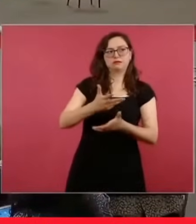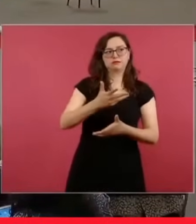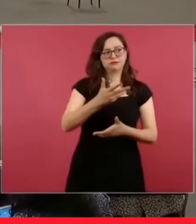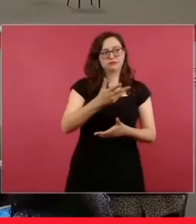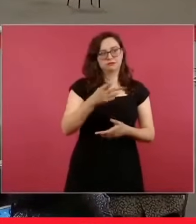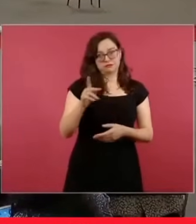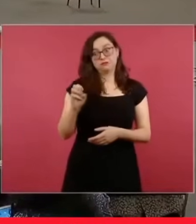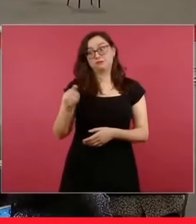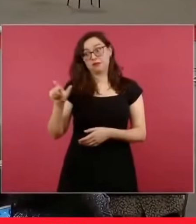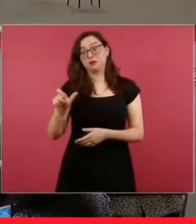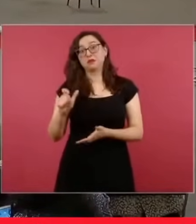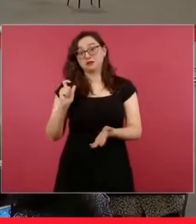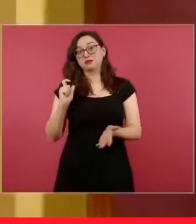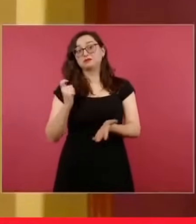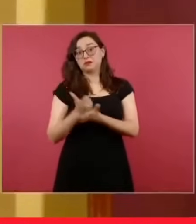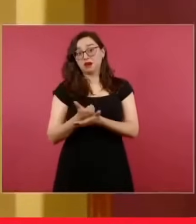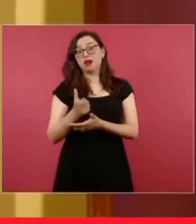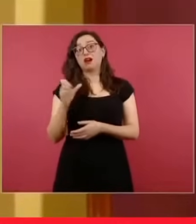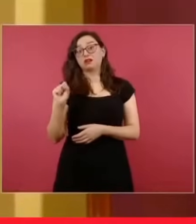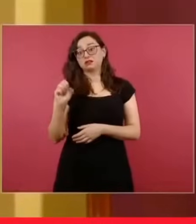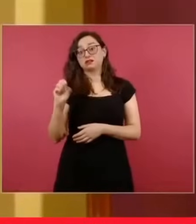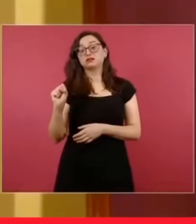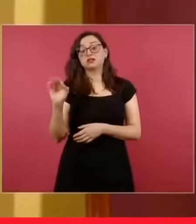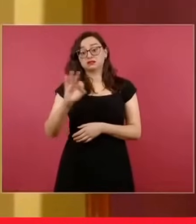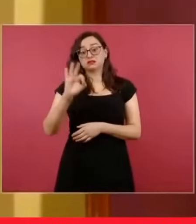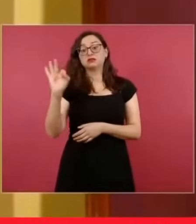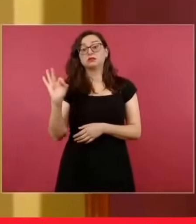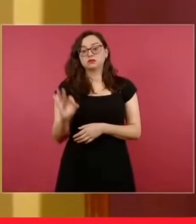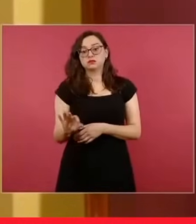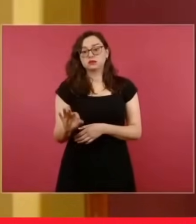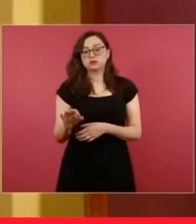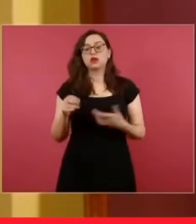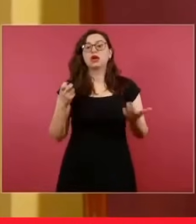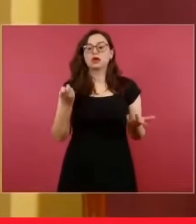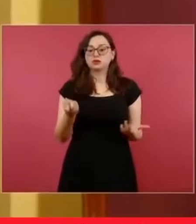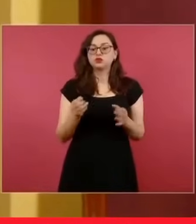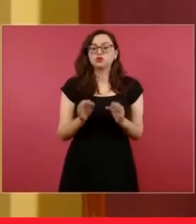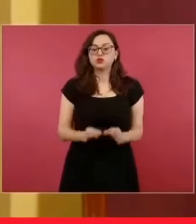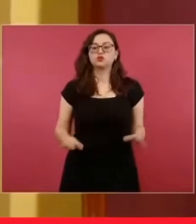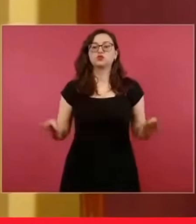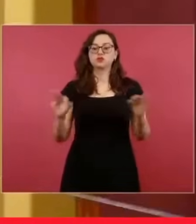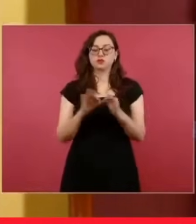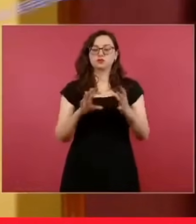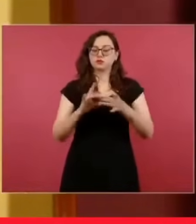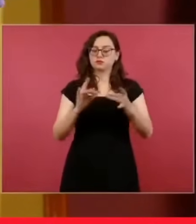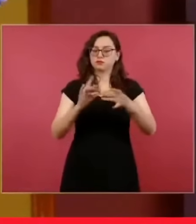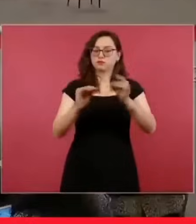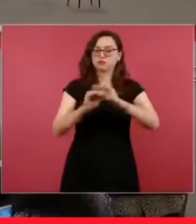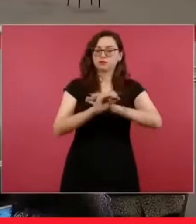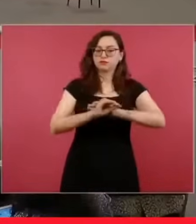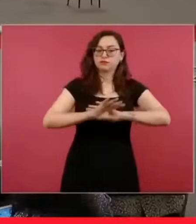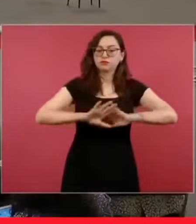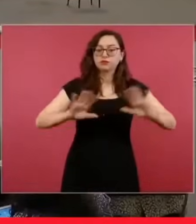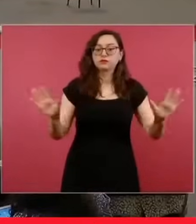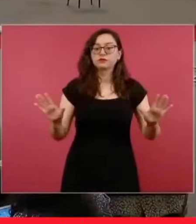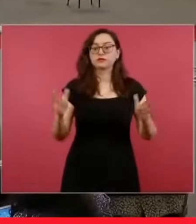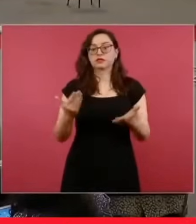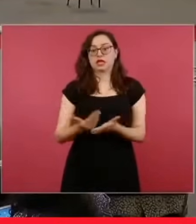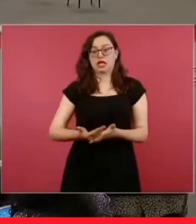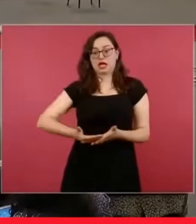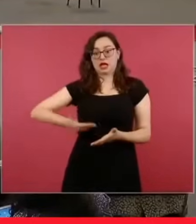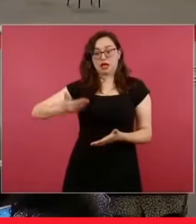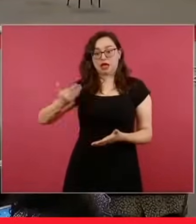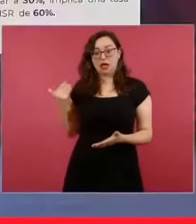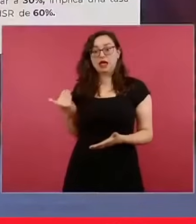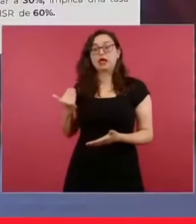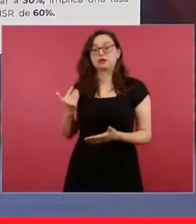porque cambia con el tema de la simulación, el tema de las finanzas públicas. O sea, Pemex aportaba muchísimo dinero, pero